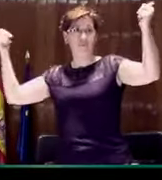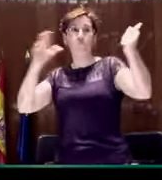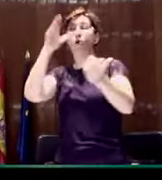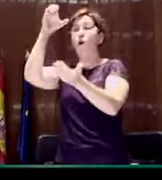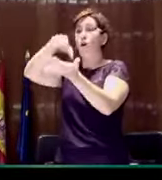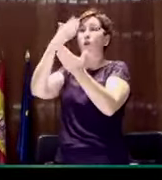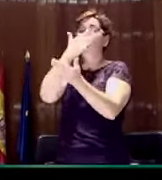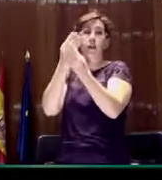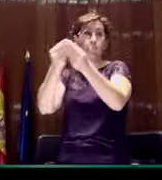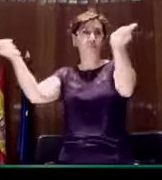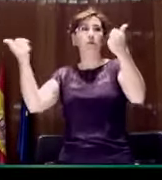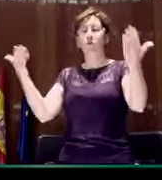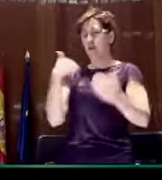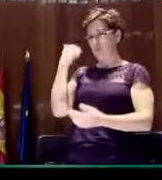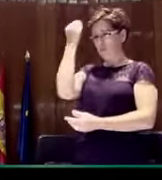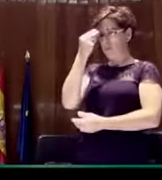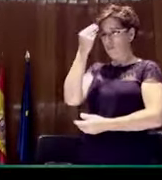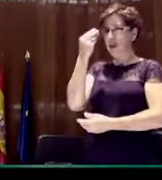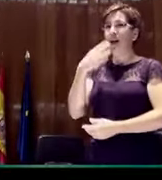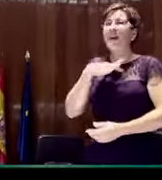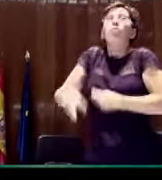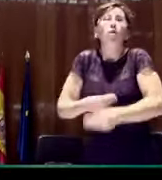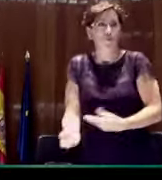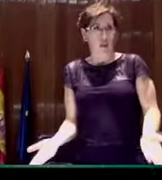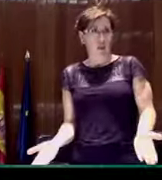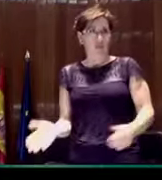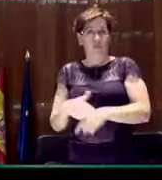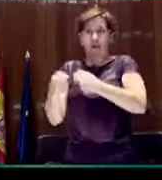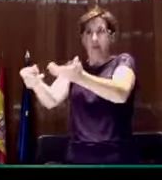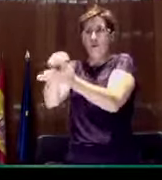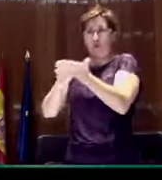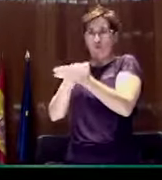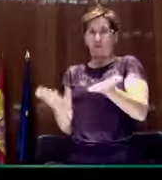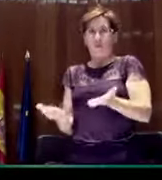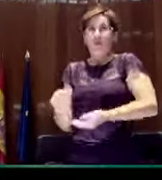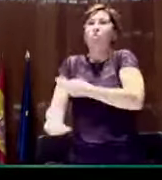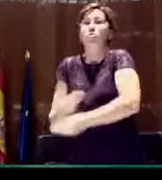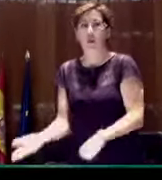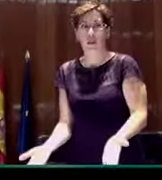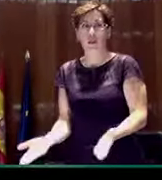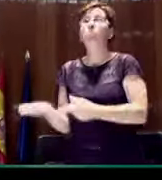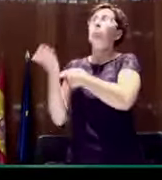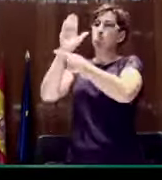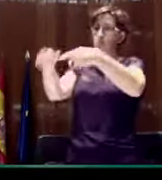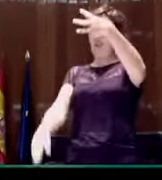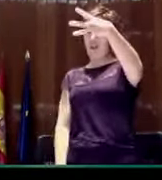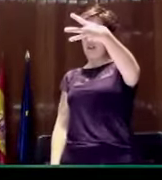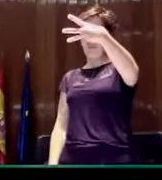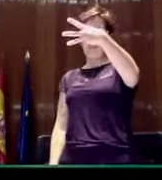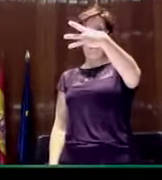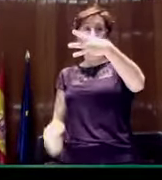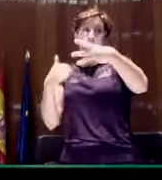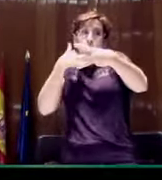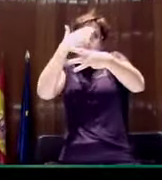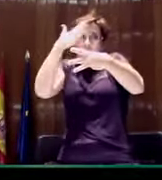para solucionar? Y una vez dado esta vuelta al mundo, si pasamos a la siguiente, tenemos 3 propuestas que supongo serán